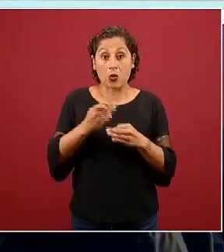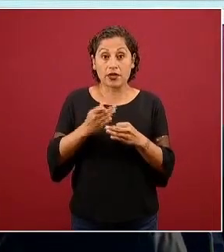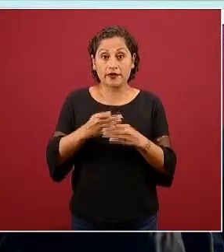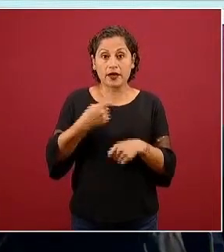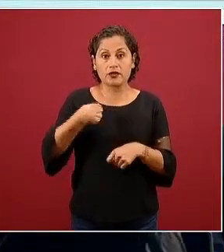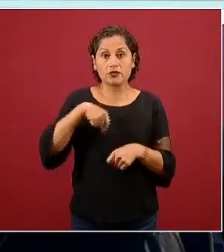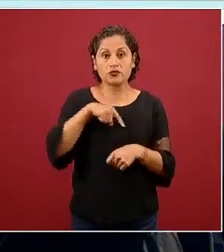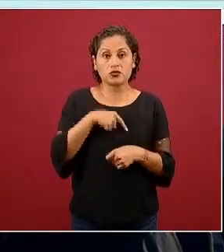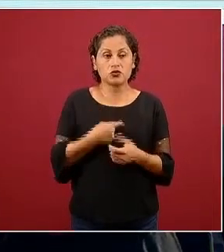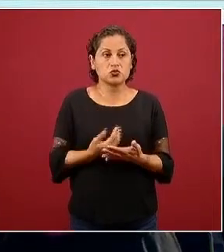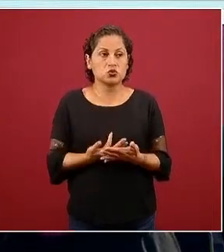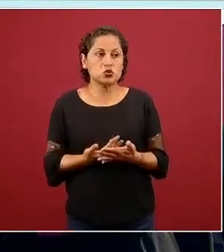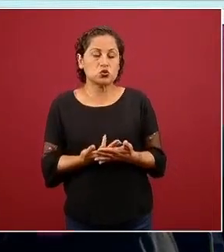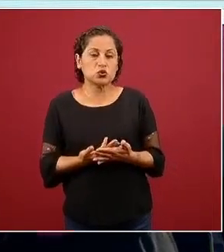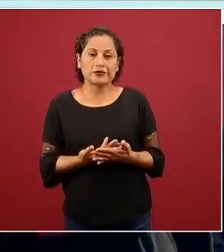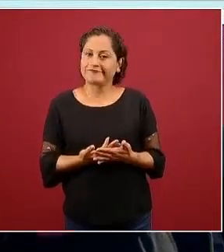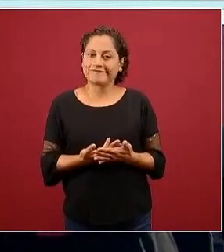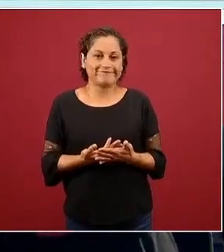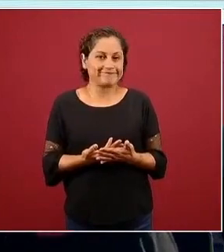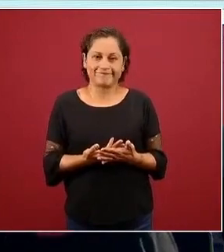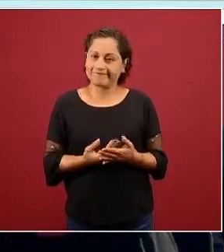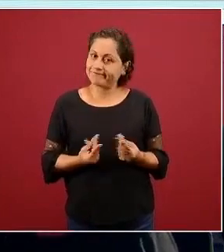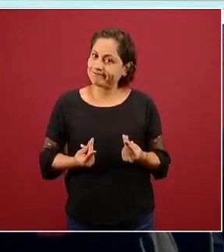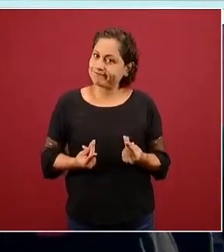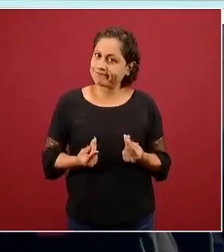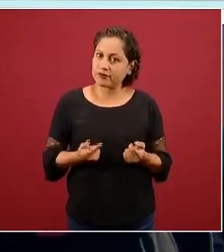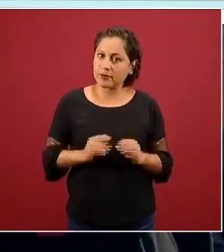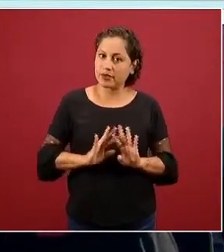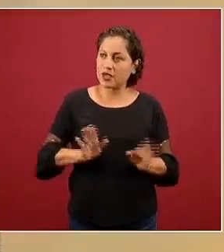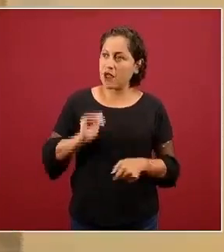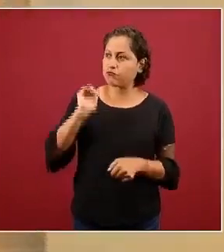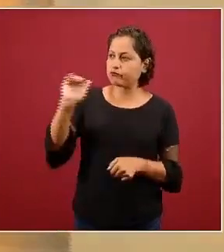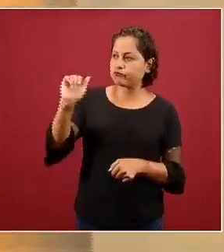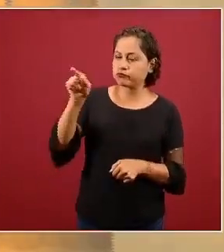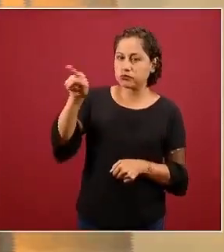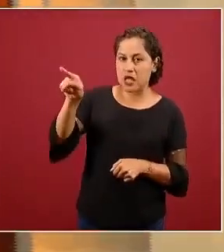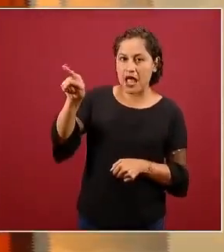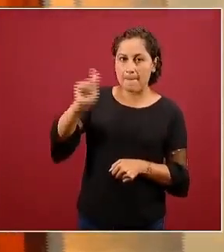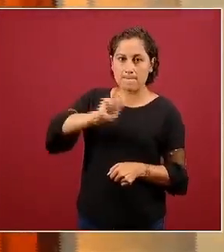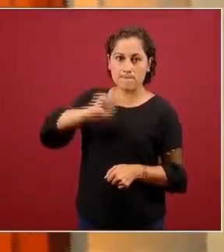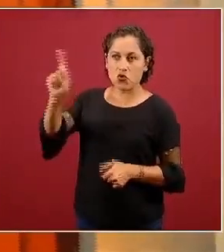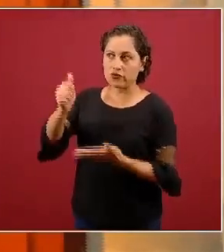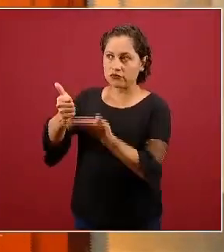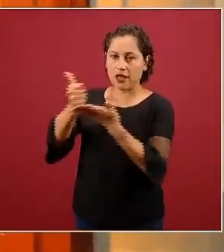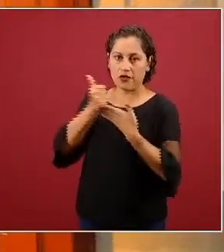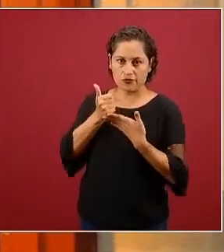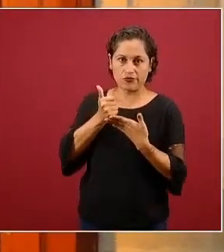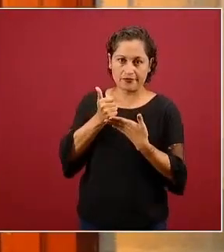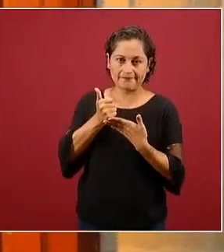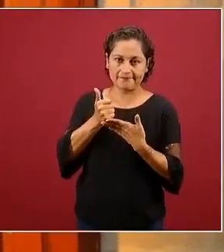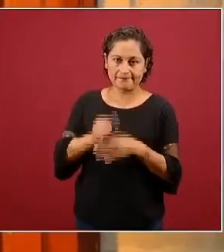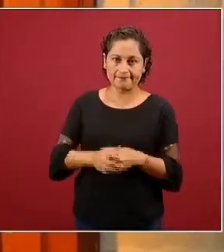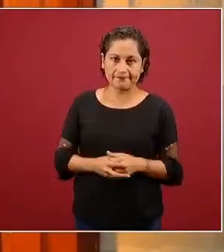tiempo y debemos de recurrir a los especialistas. La